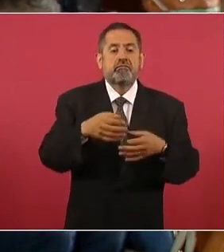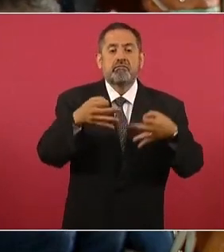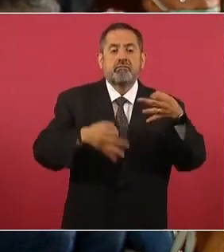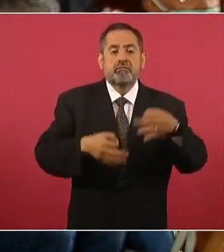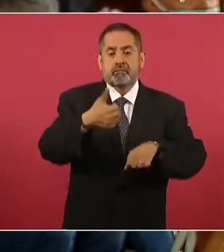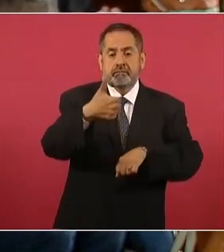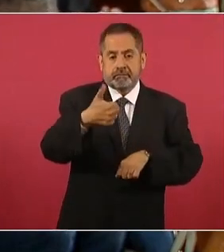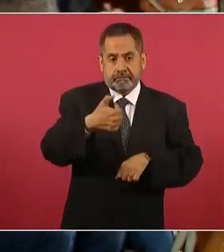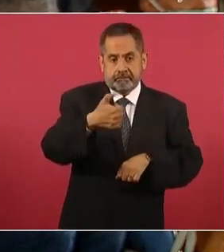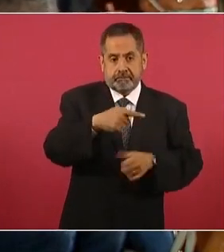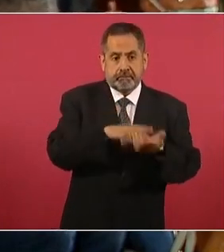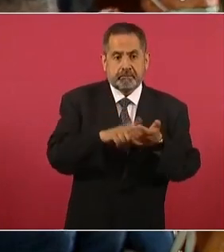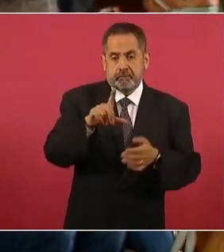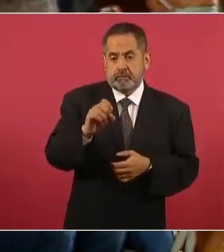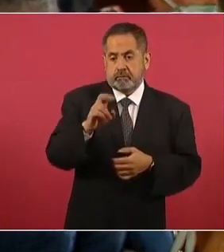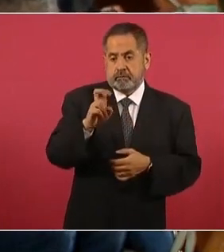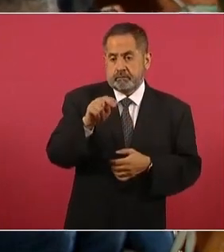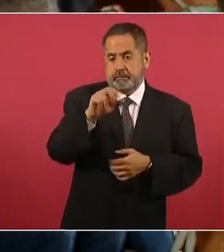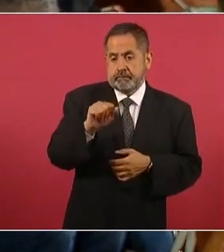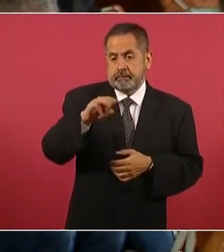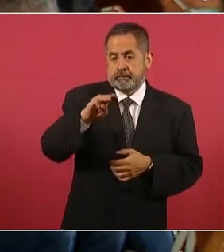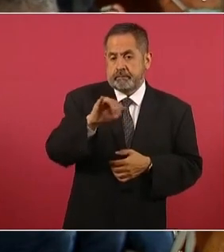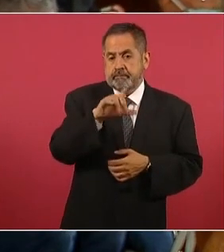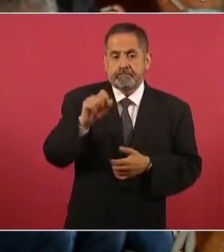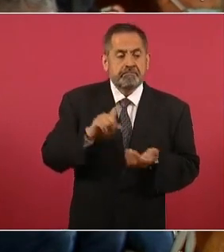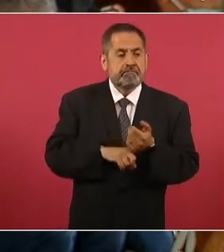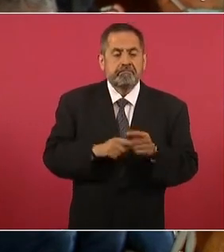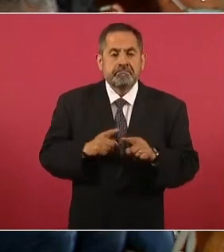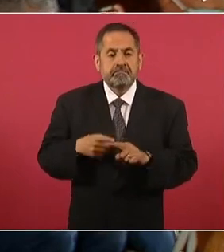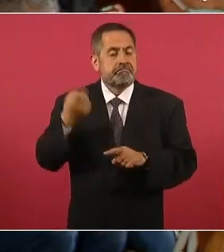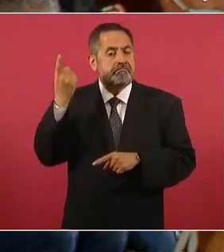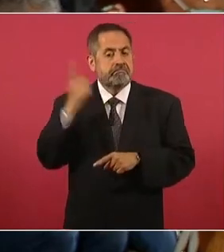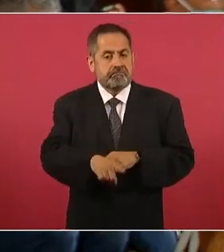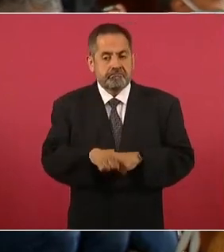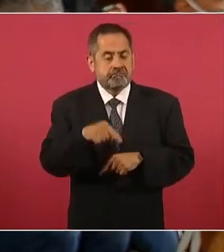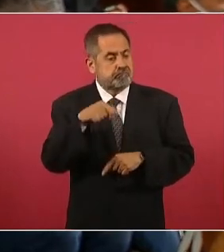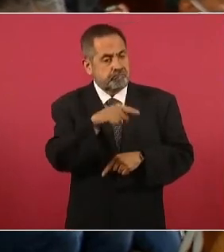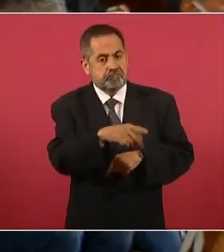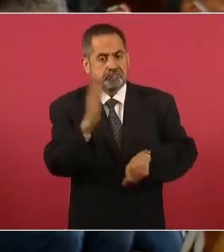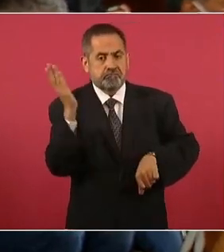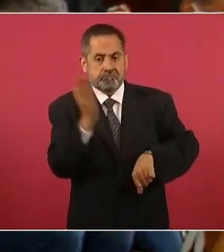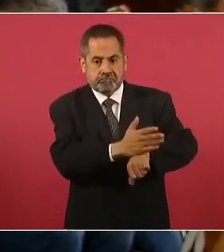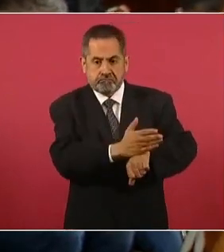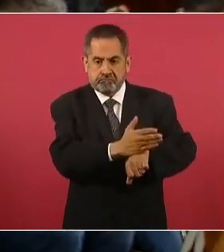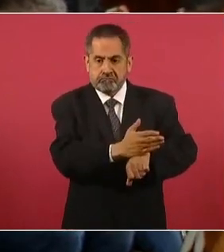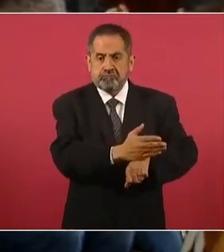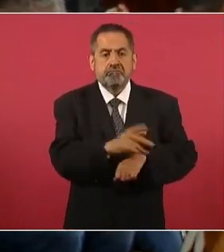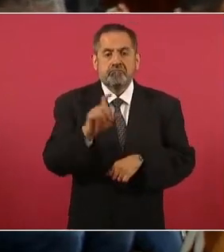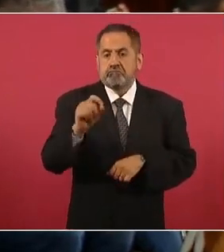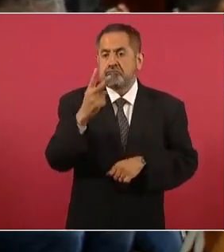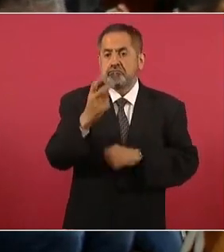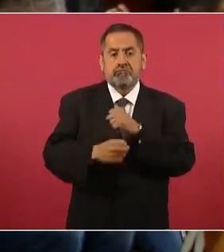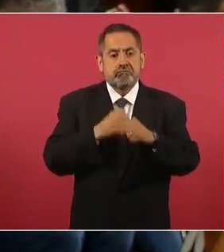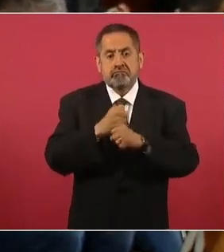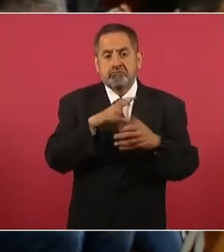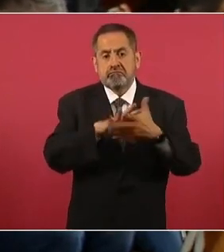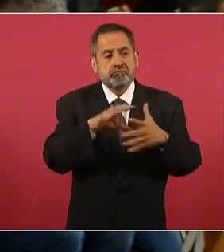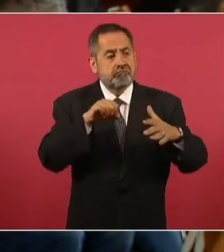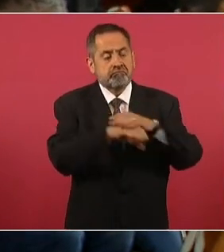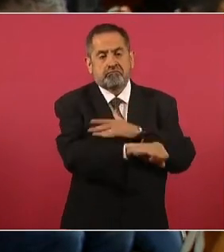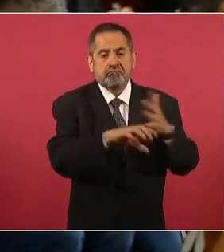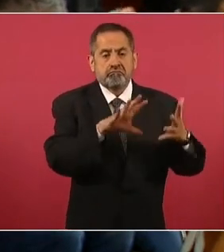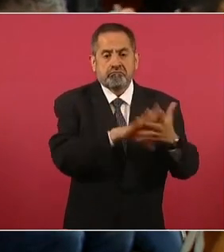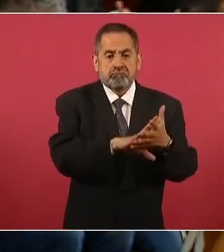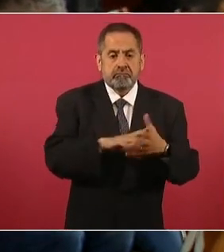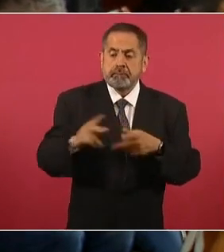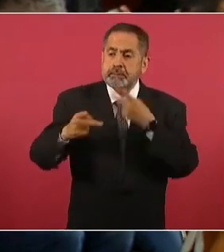Penal, Lorena Marisol Aranda Millán, condenó a Claudia a 22 años de cárcel simplemente con las